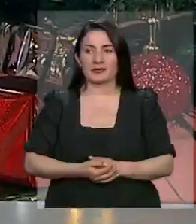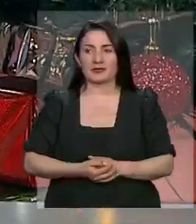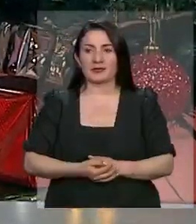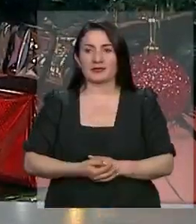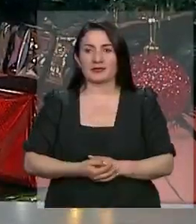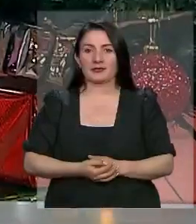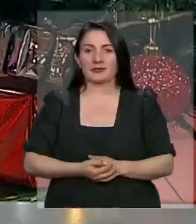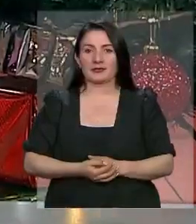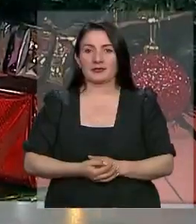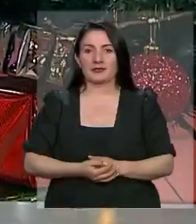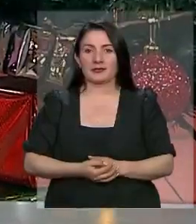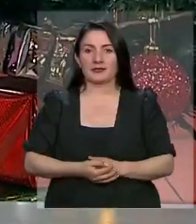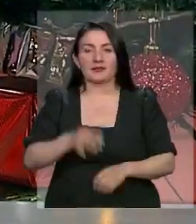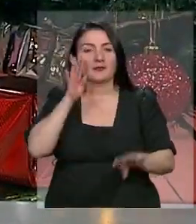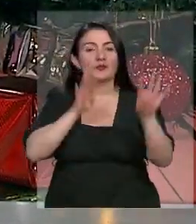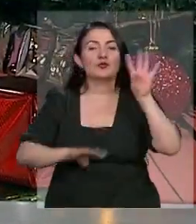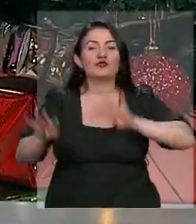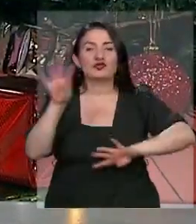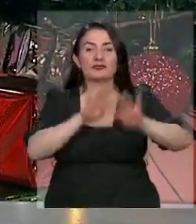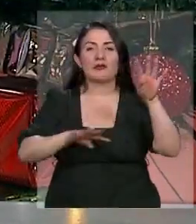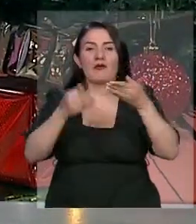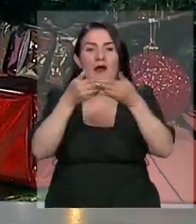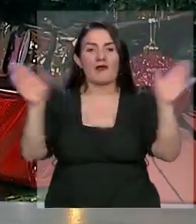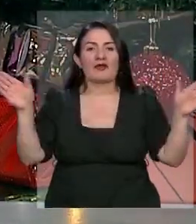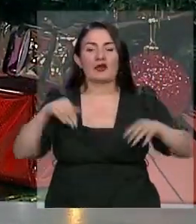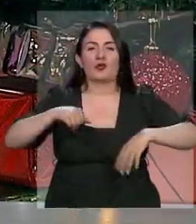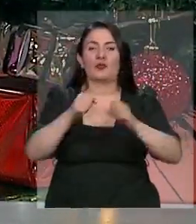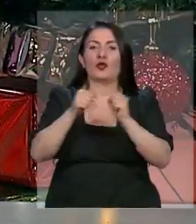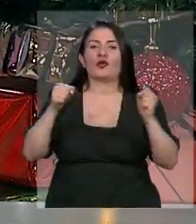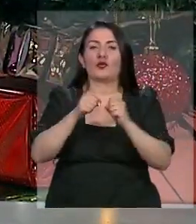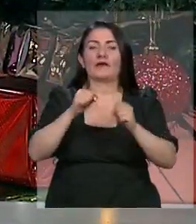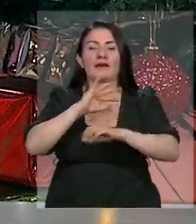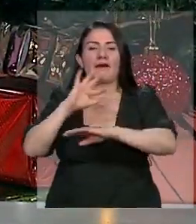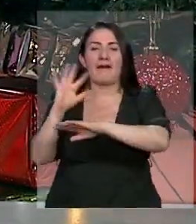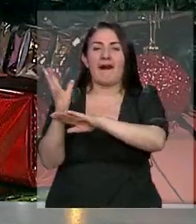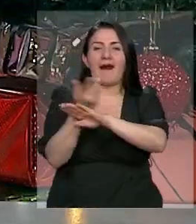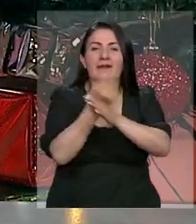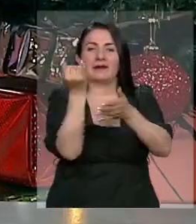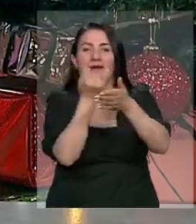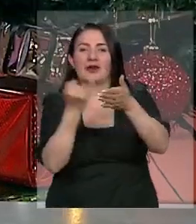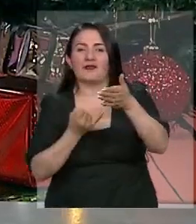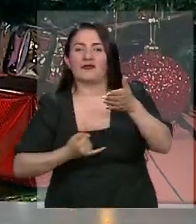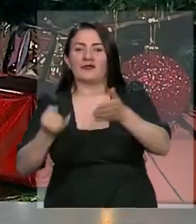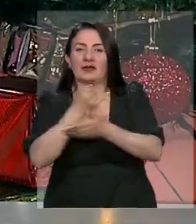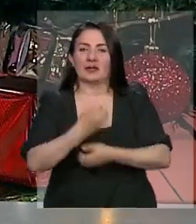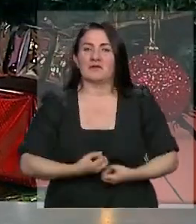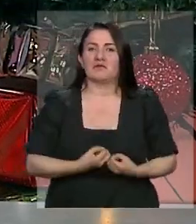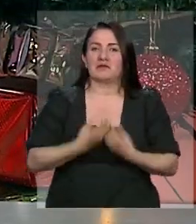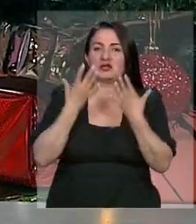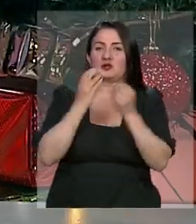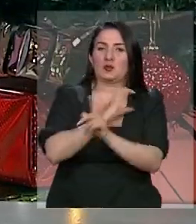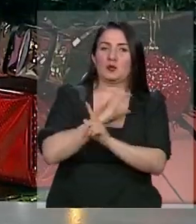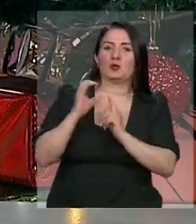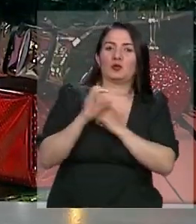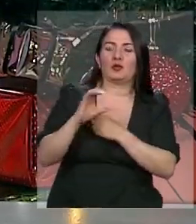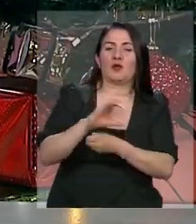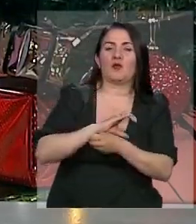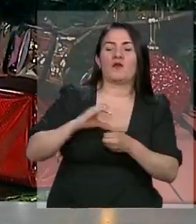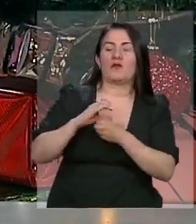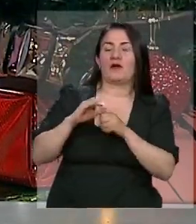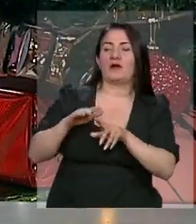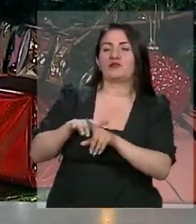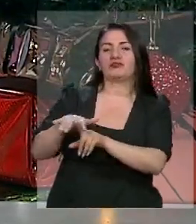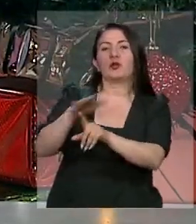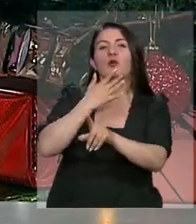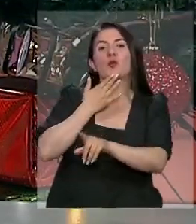El Museo Abierto de Bogotá amplía las zonas bajo puente con la Maratón de Arte y Graffiti, expresión y cultura urbana para impregnar a la ciudad de